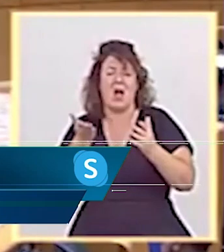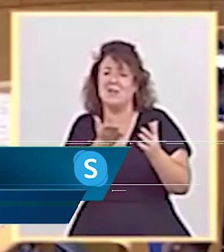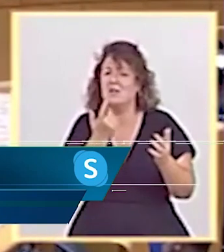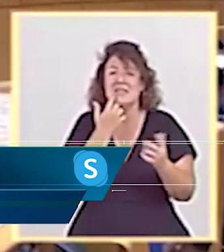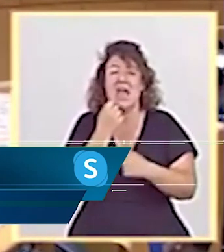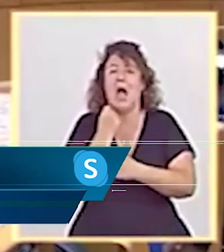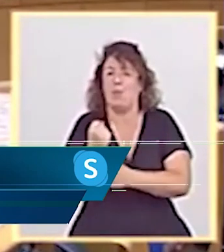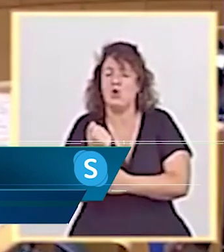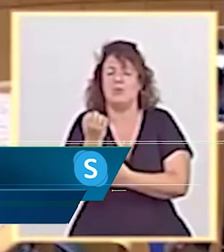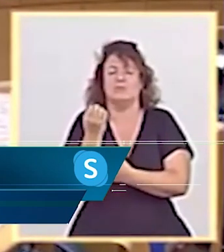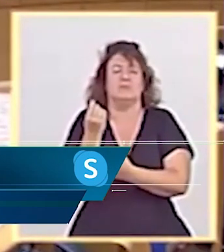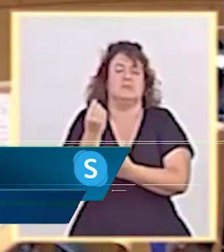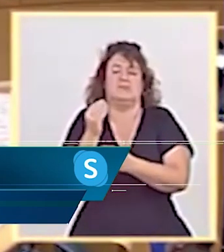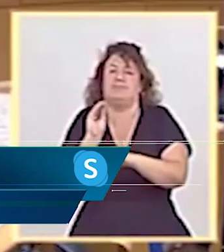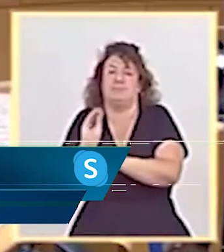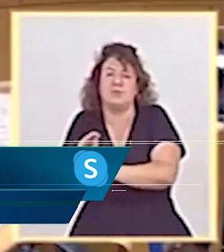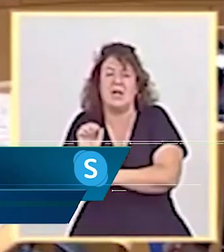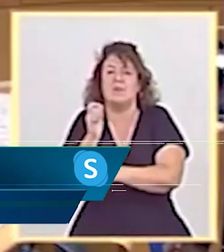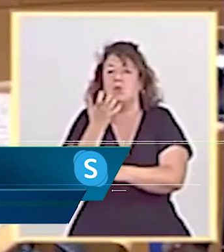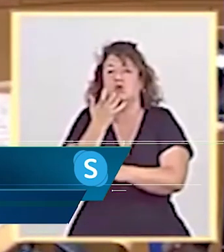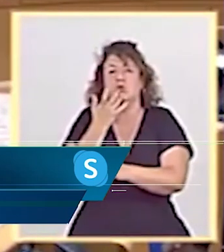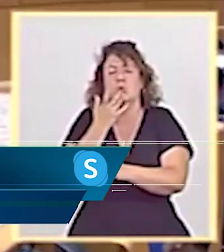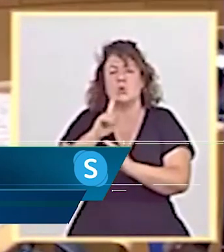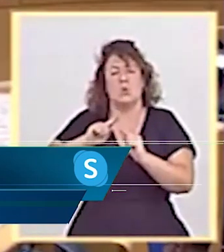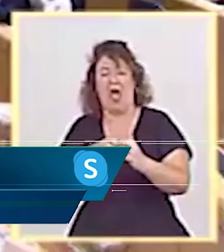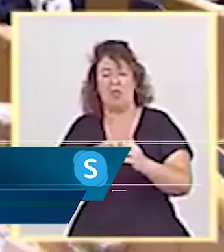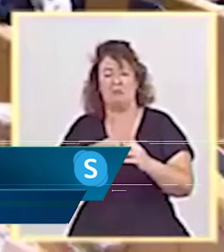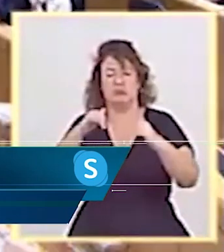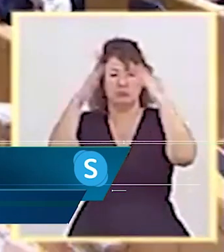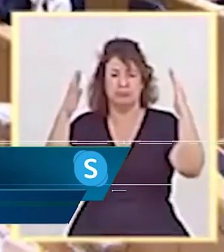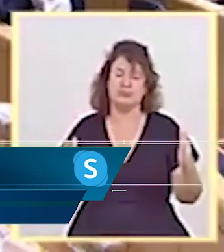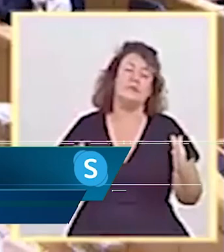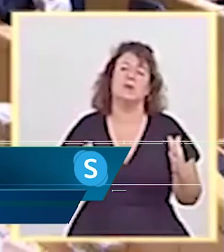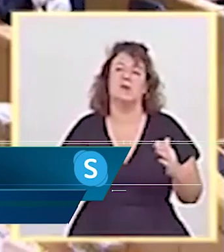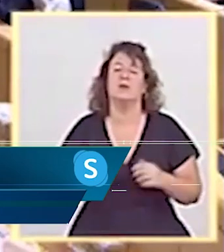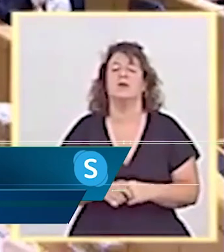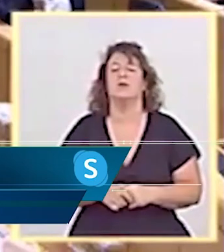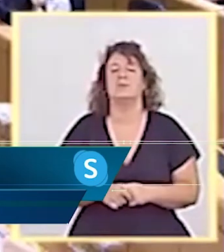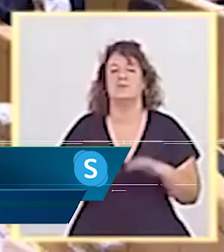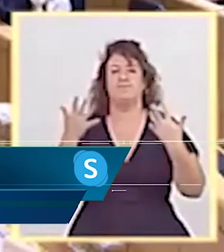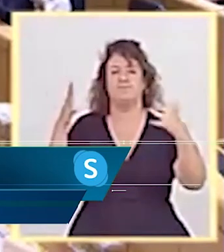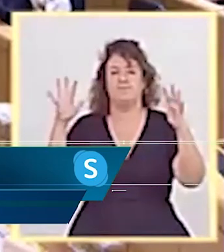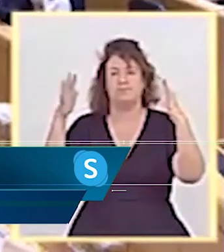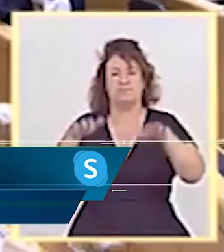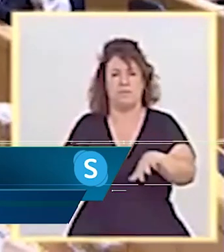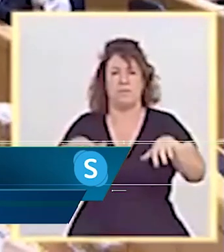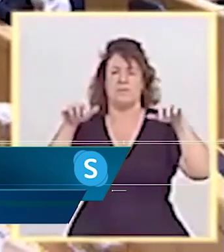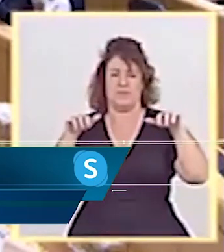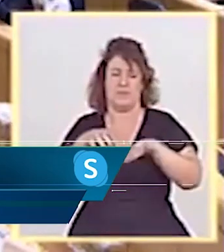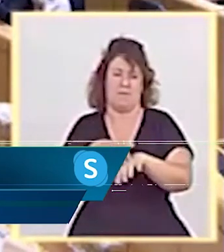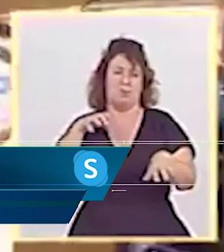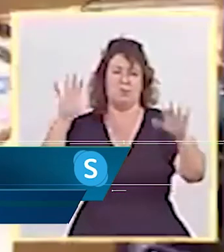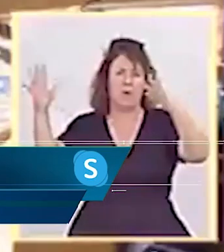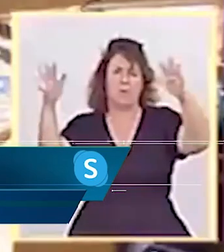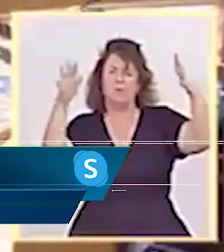anomalía dentro de la Unión Europea, esto para luego la gente que se saque las banderitas de la UE por ahí, y somos una gran anomalía